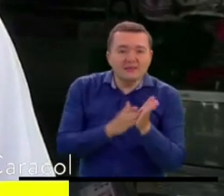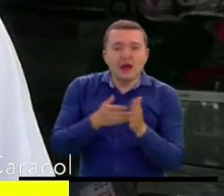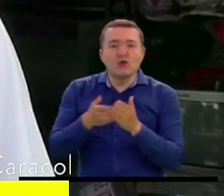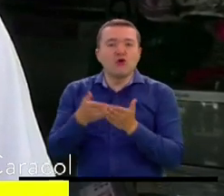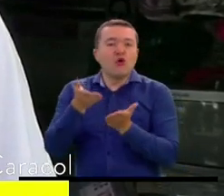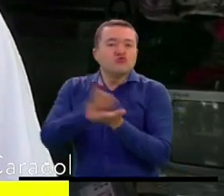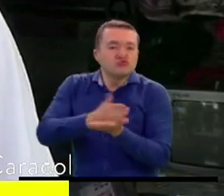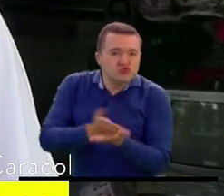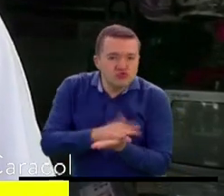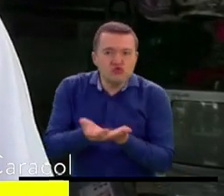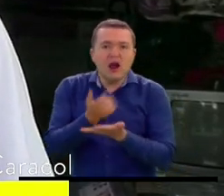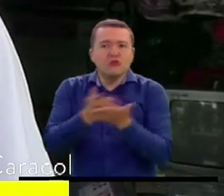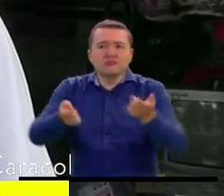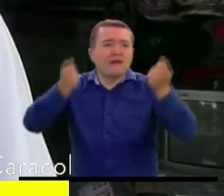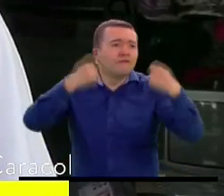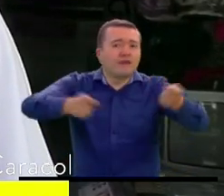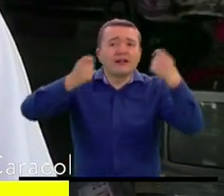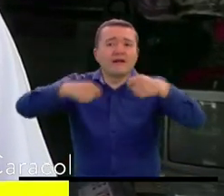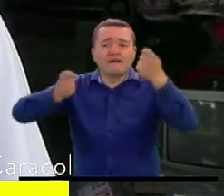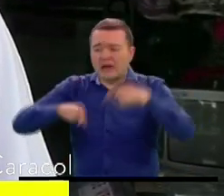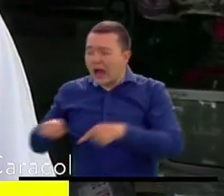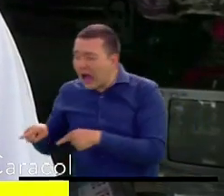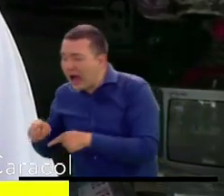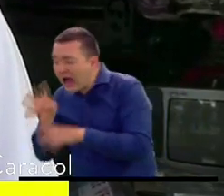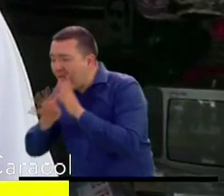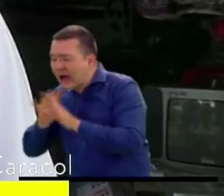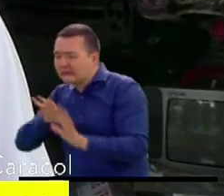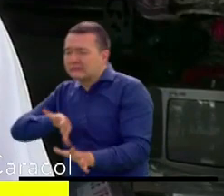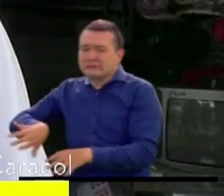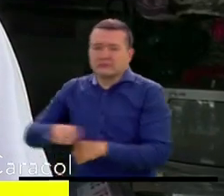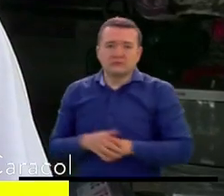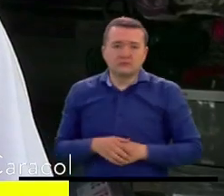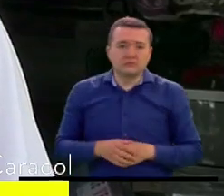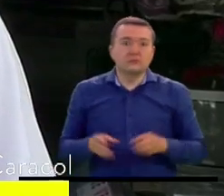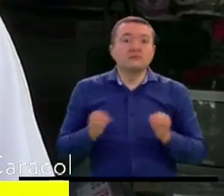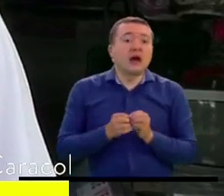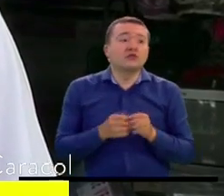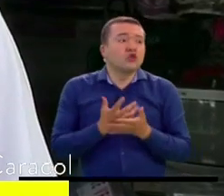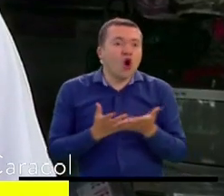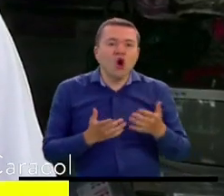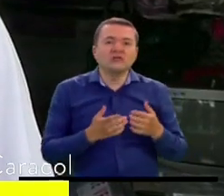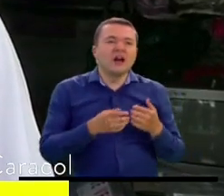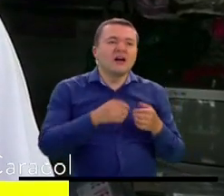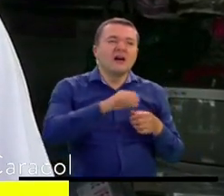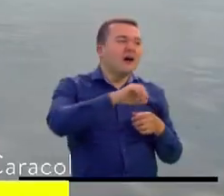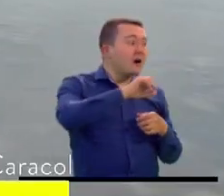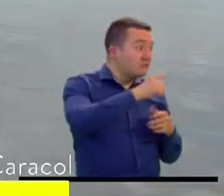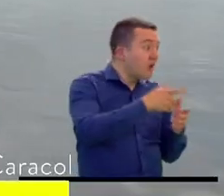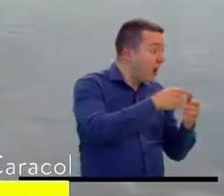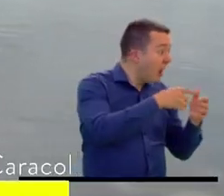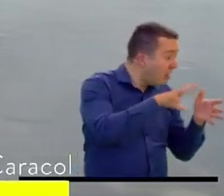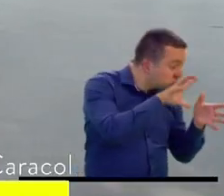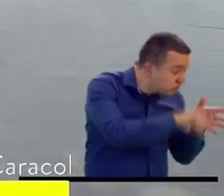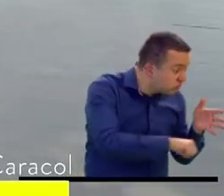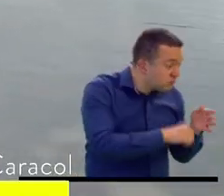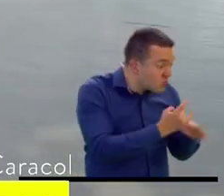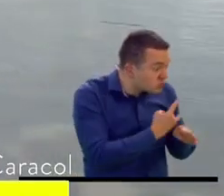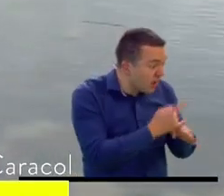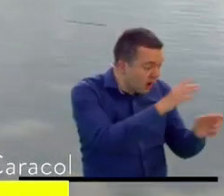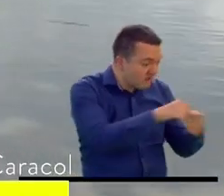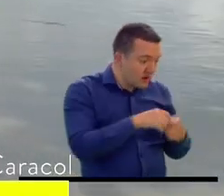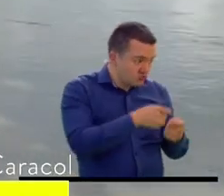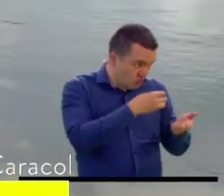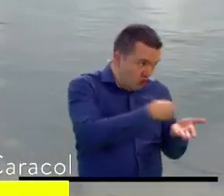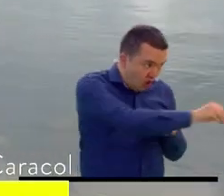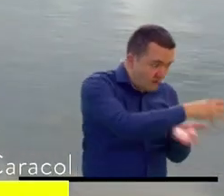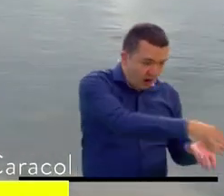esos 2 meses. Y últimamente estaba vendiendo ya artículos de segunda, pero sí ha estado muy duro. En Puerto Triunfo